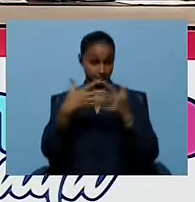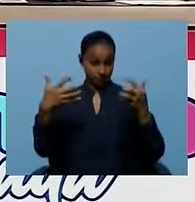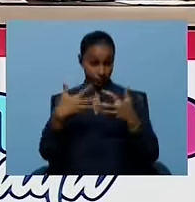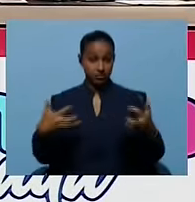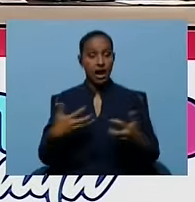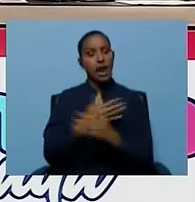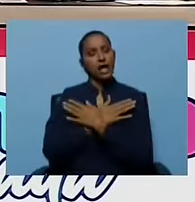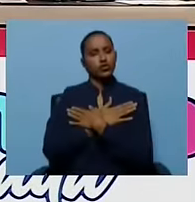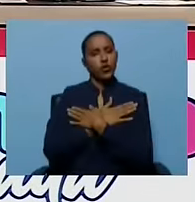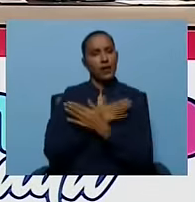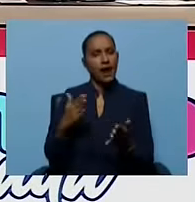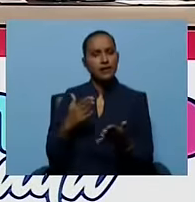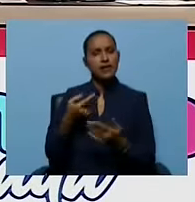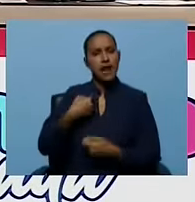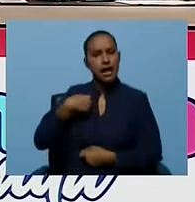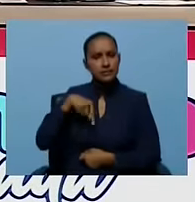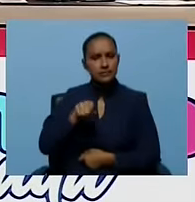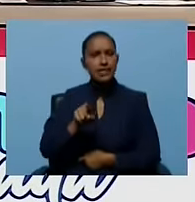reside